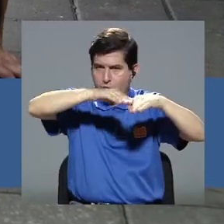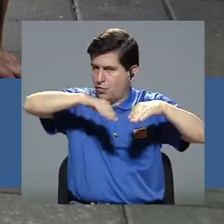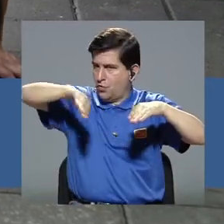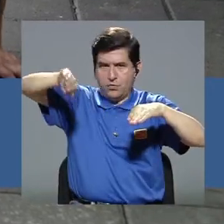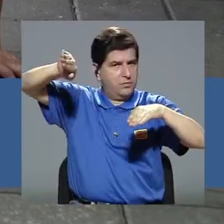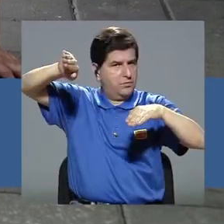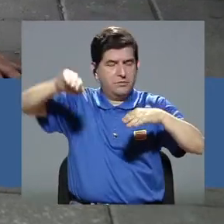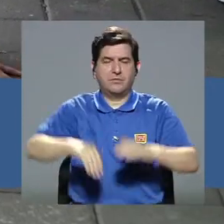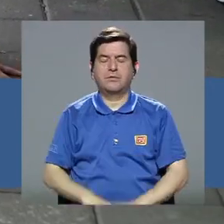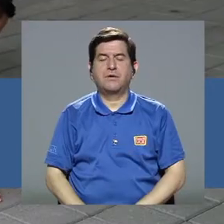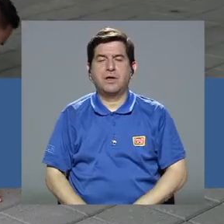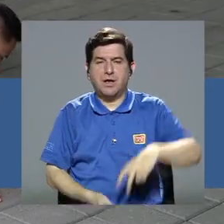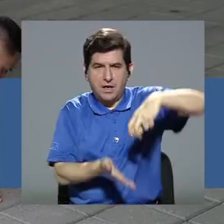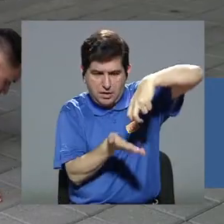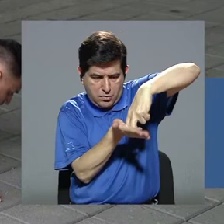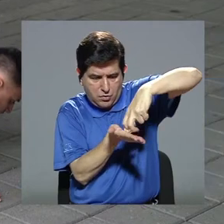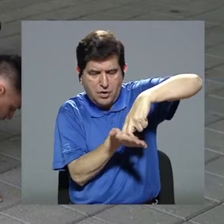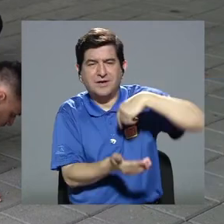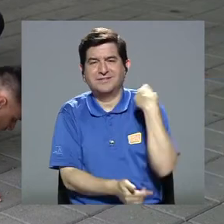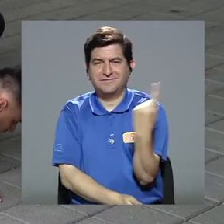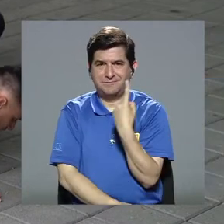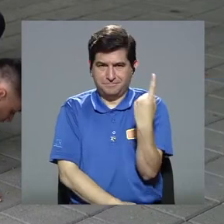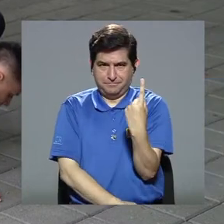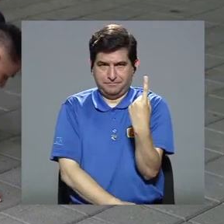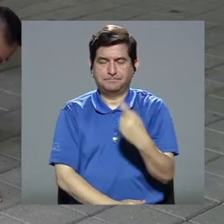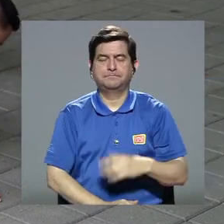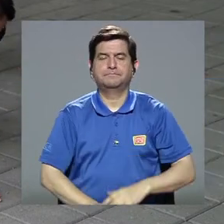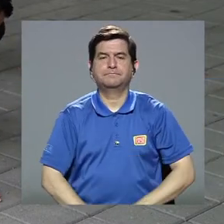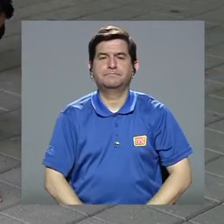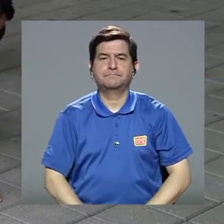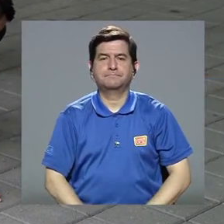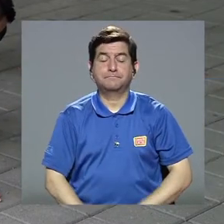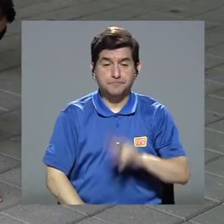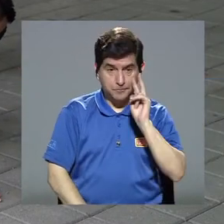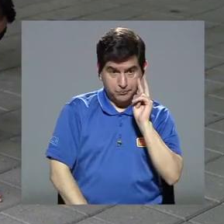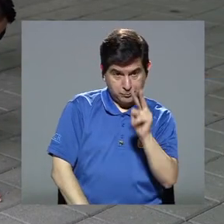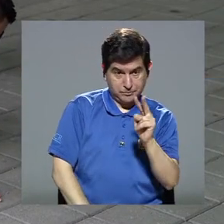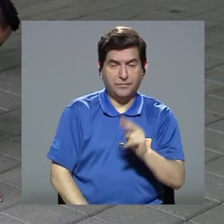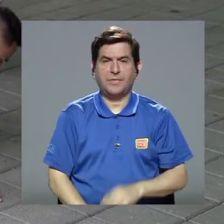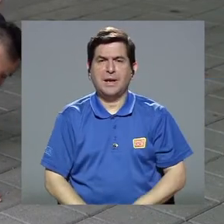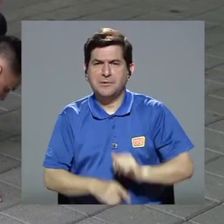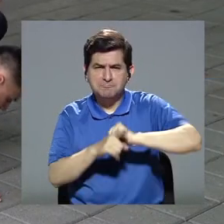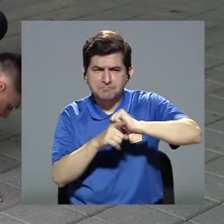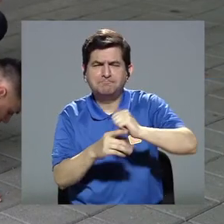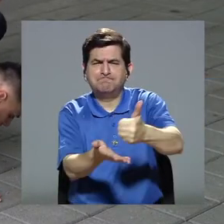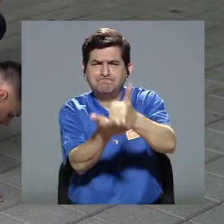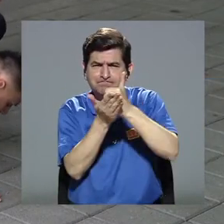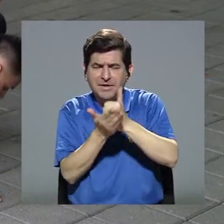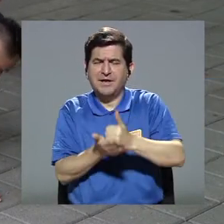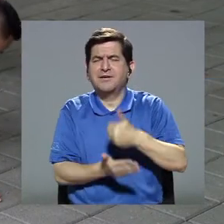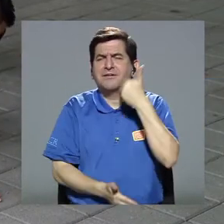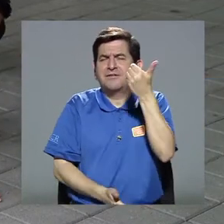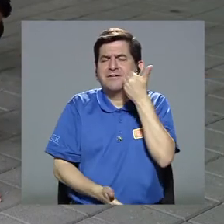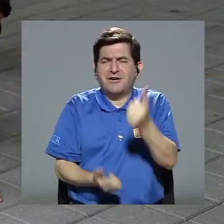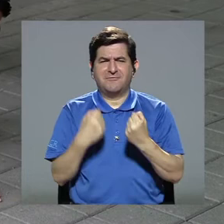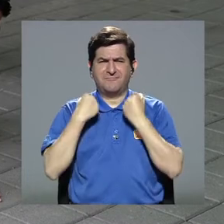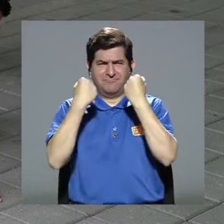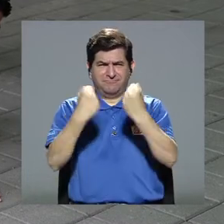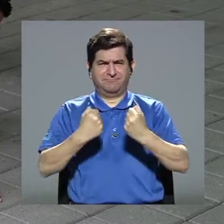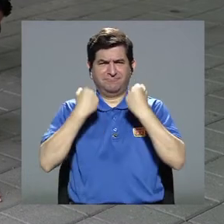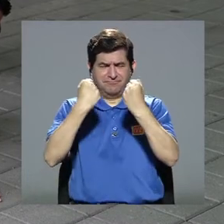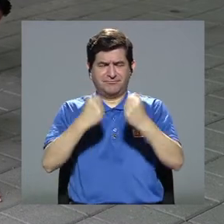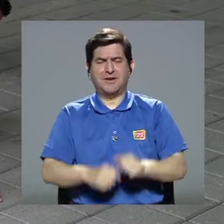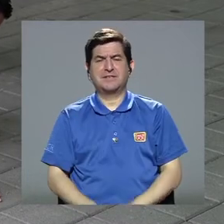arquear, y las rodillas siempre apoyadas en el piso. Como podemos observar, es un ejercicio que nos va a ayudar más fácil y nos va a